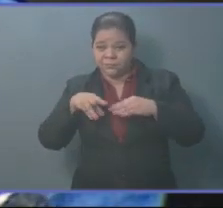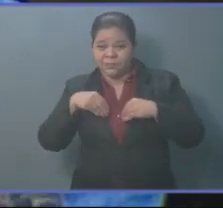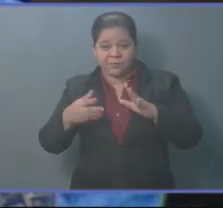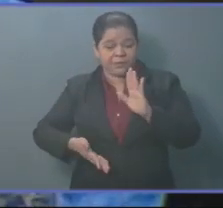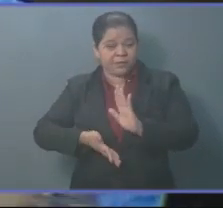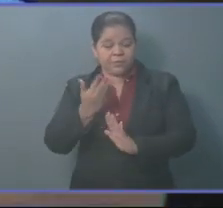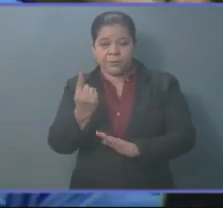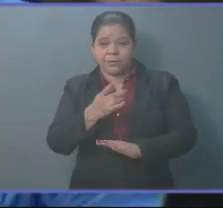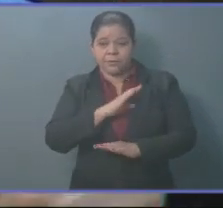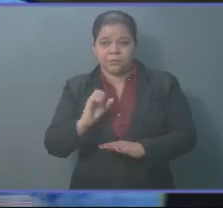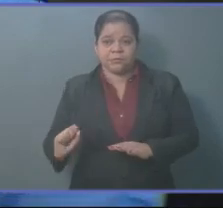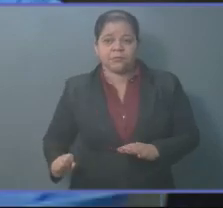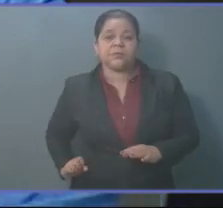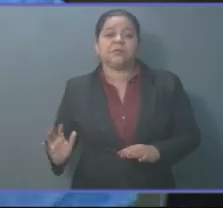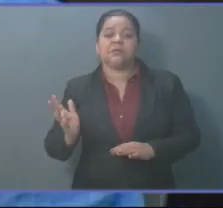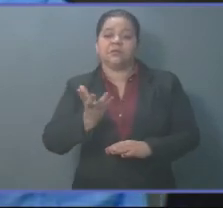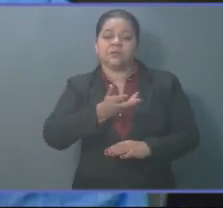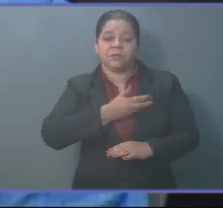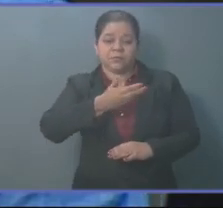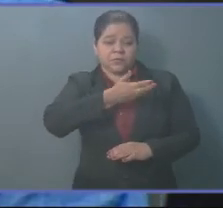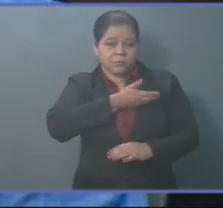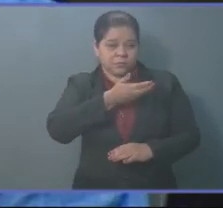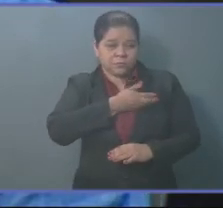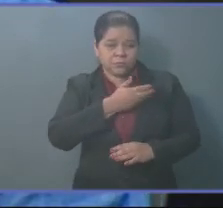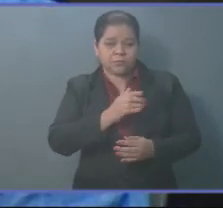salvadoreños, seamos nosotros los culpables.